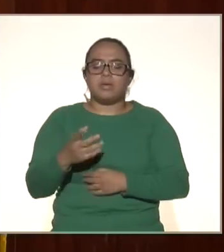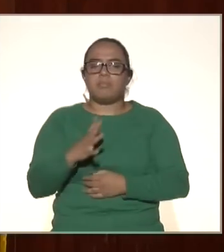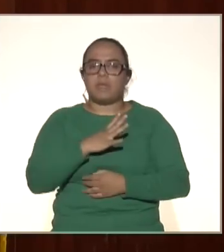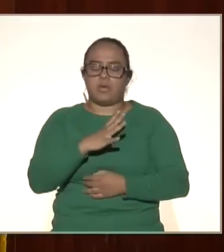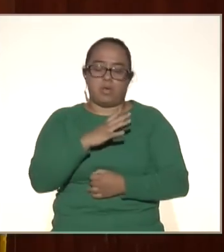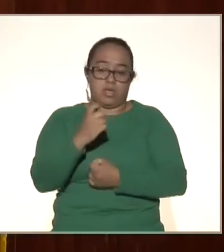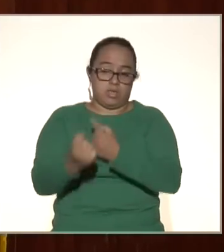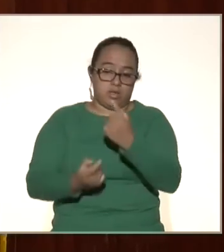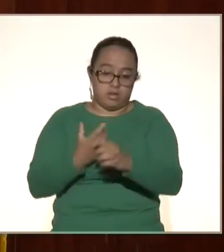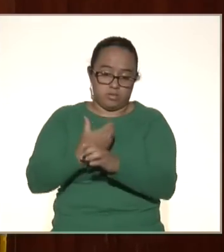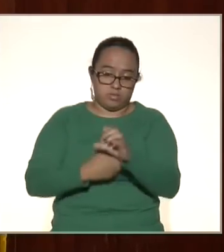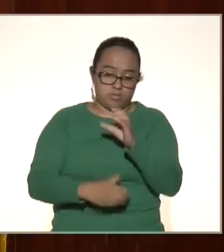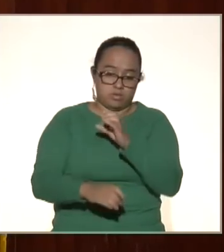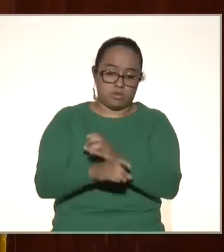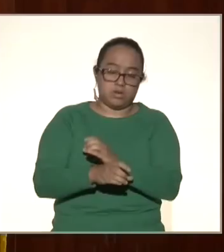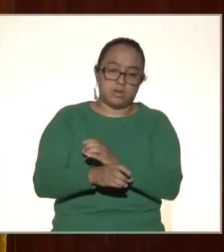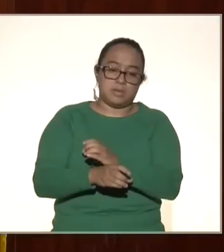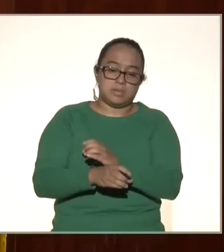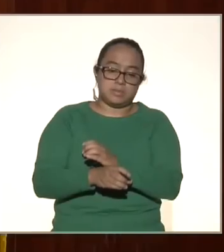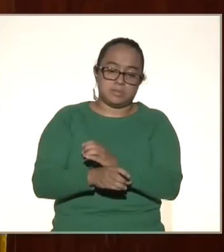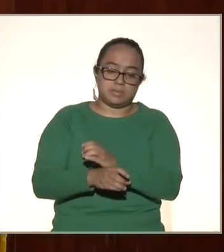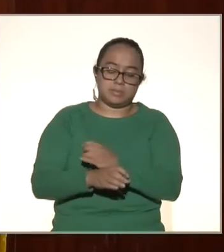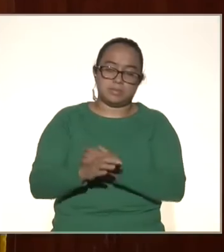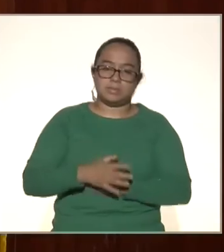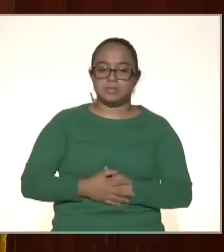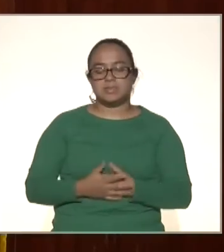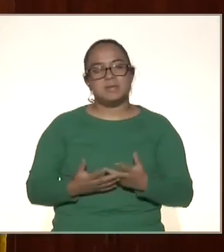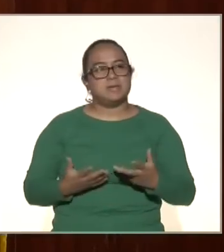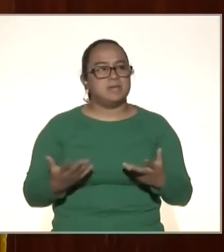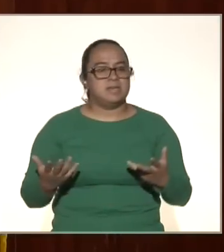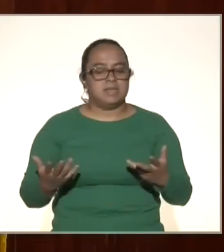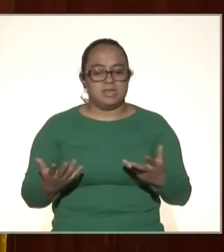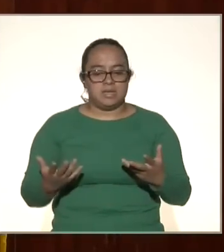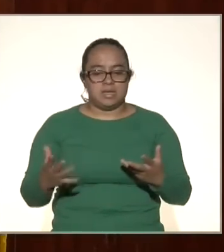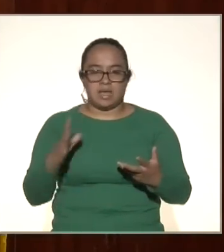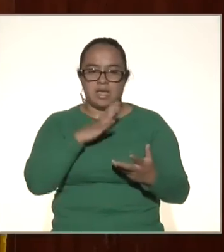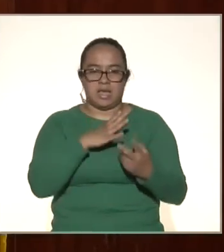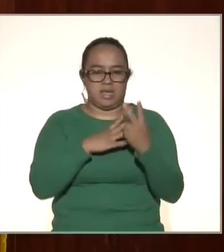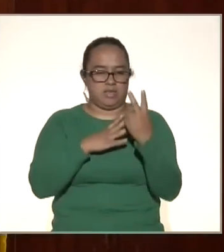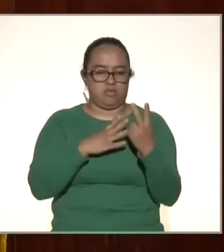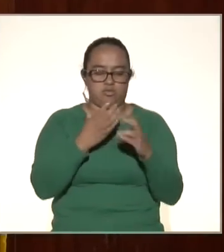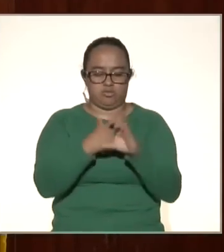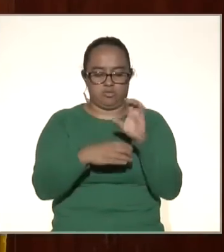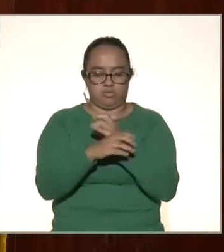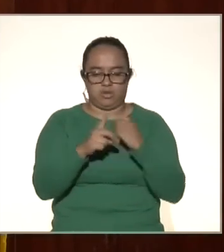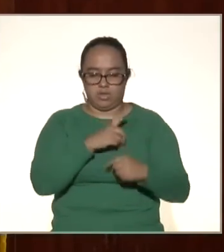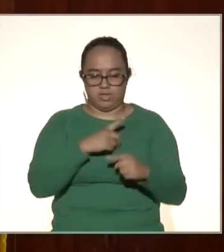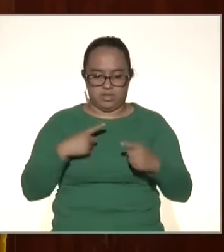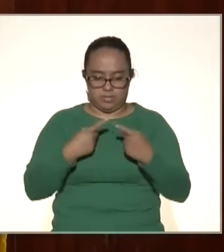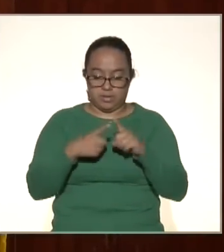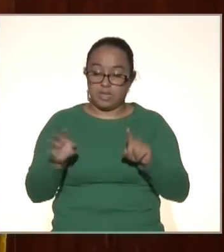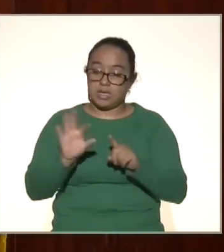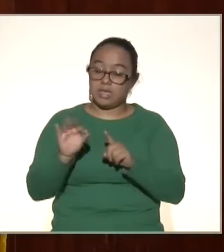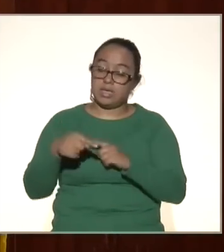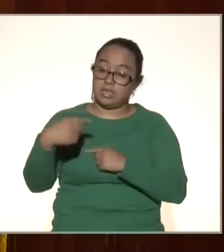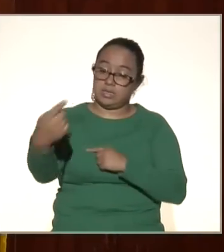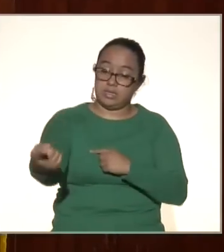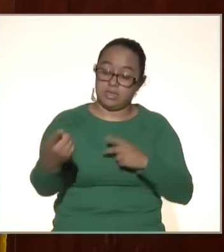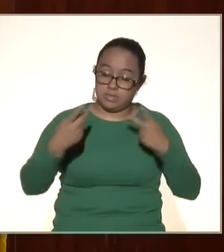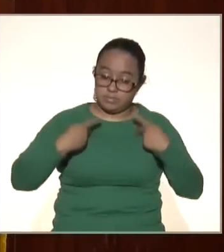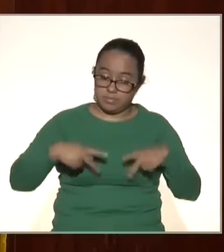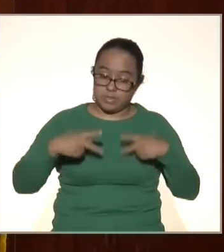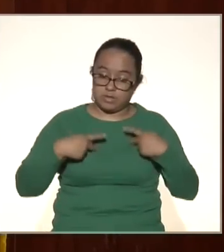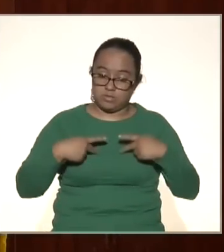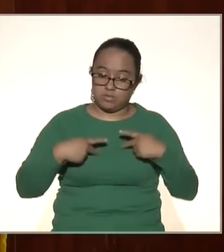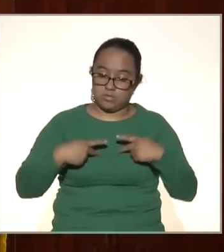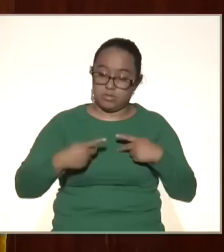cosas que la otra, o sea, me parece que hay dos cosas que distinguir, ¿no? La otra persona no es